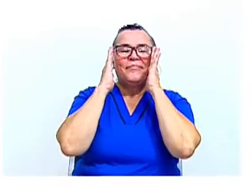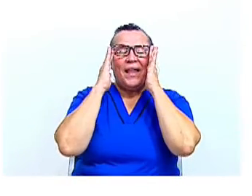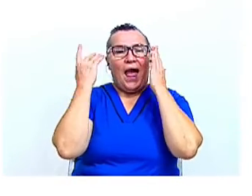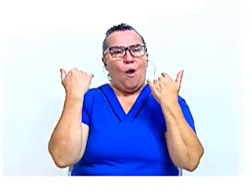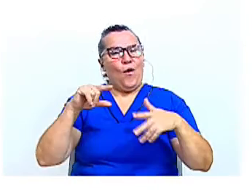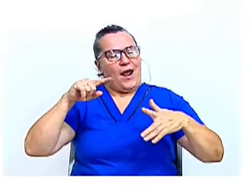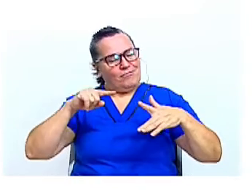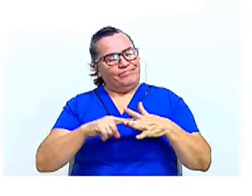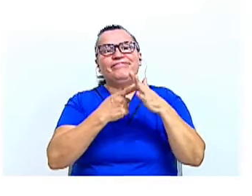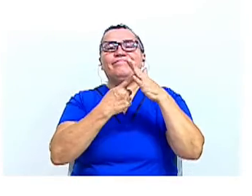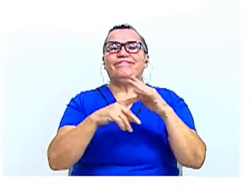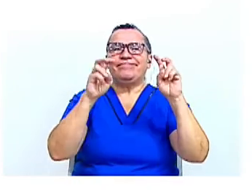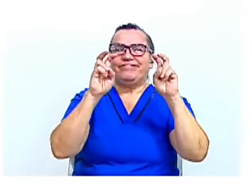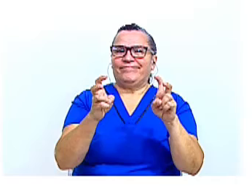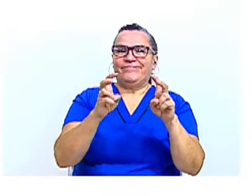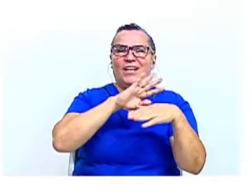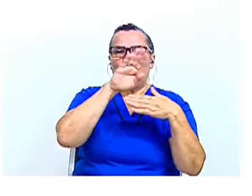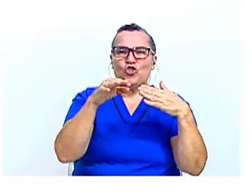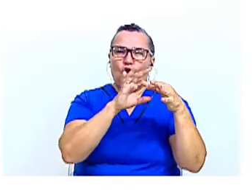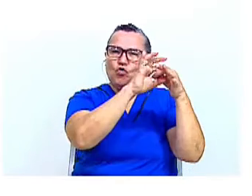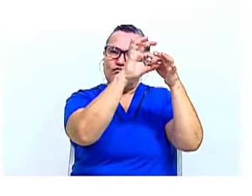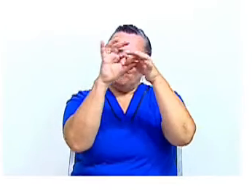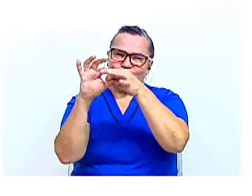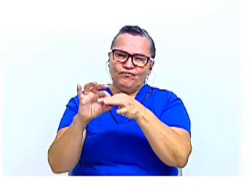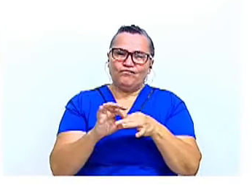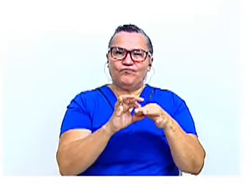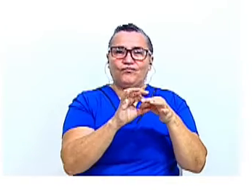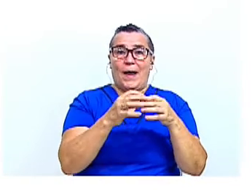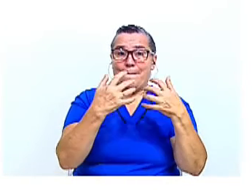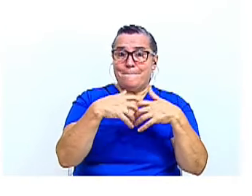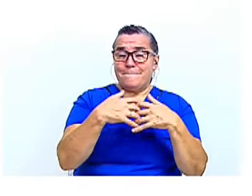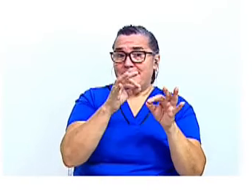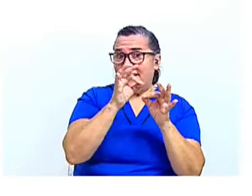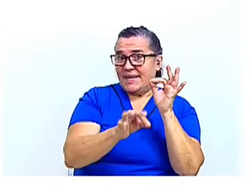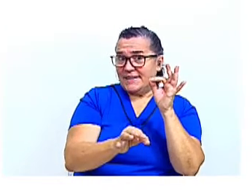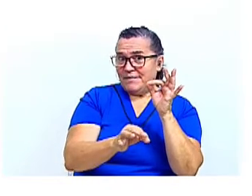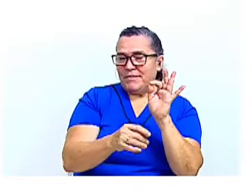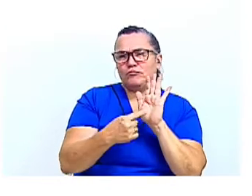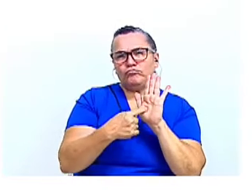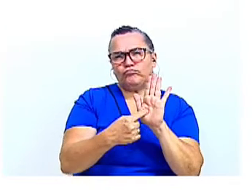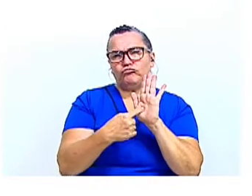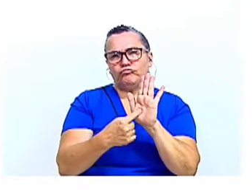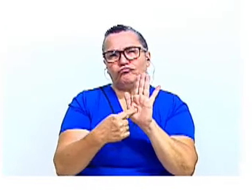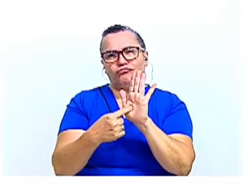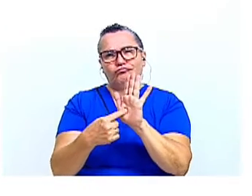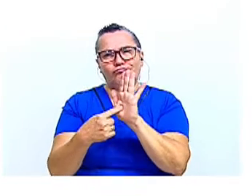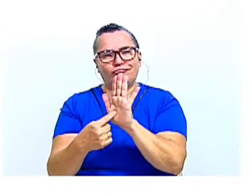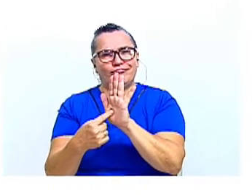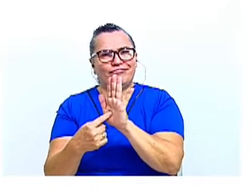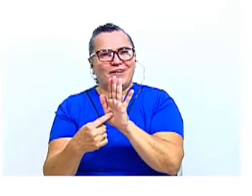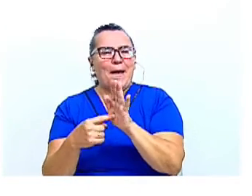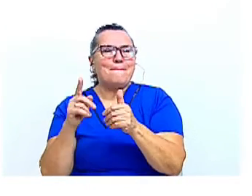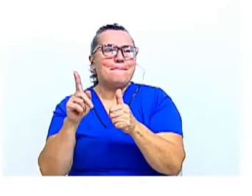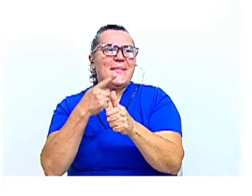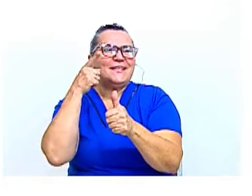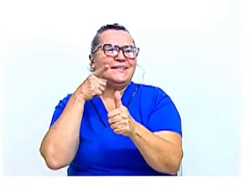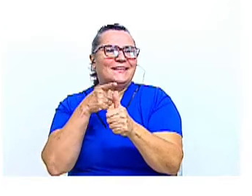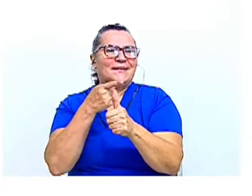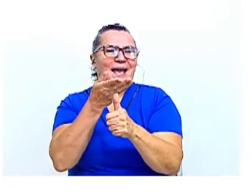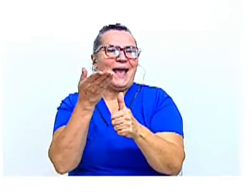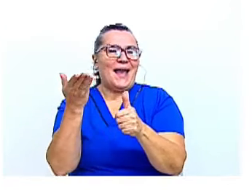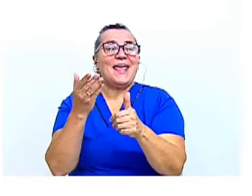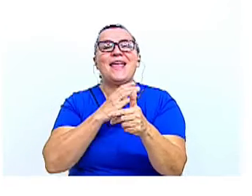ahora sí en el tema y todo lo que refiere a las máquinas simples, vamos a ir ilustrando un poquito sobre sus principales elementos